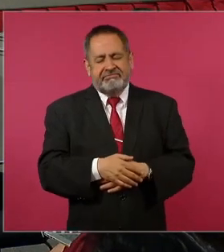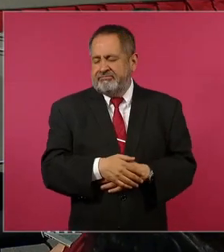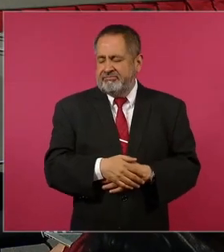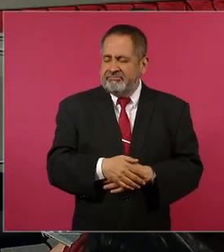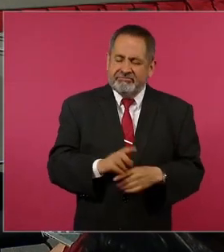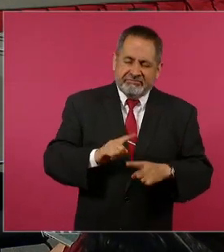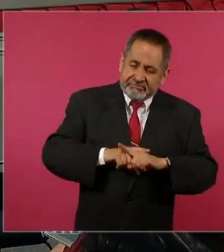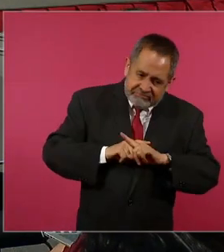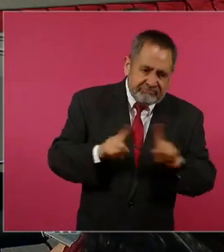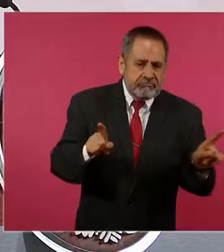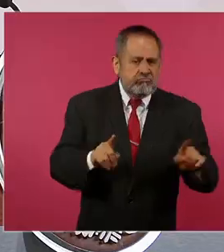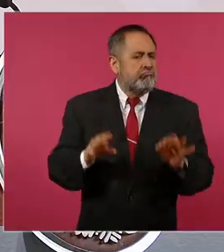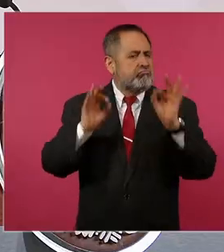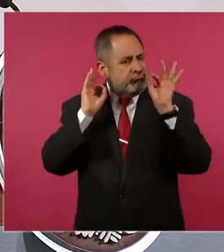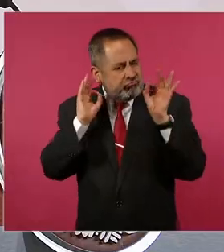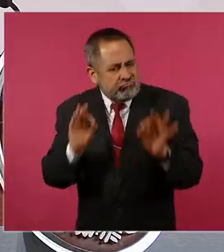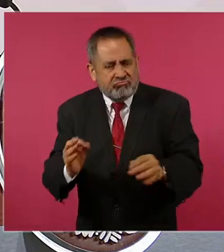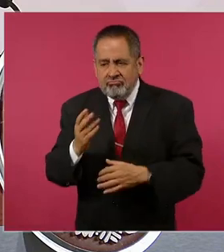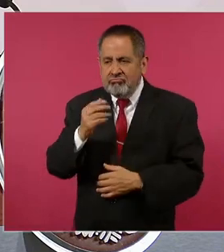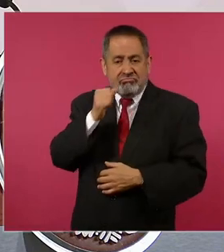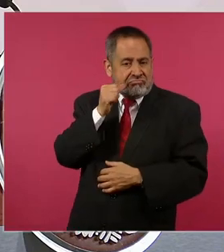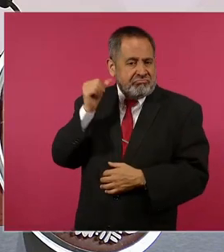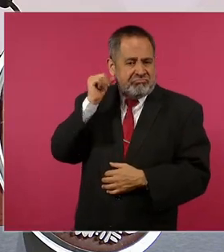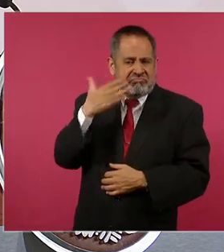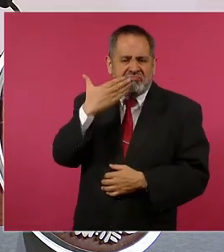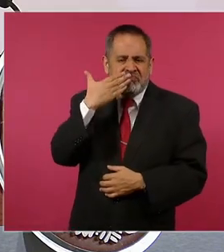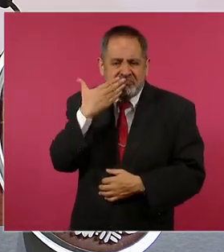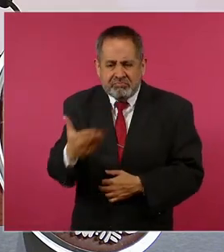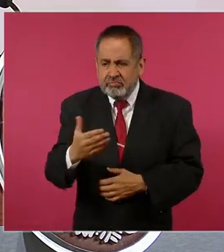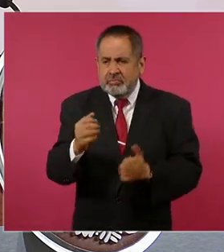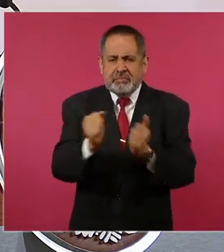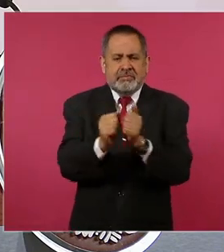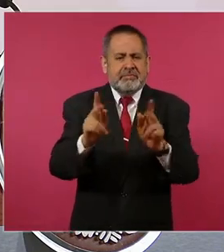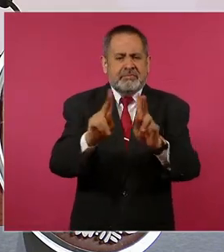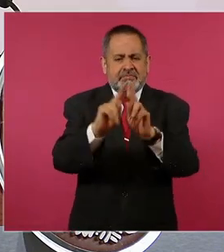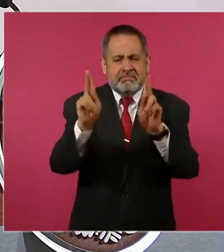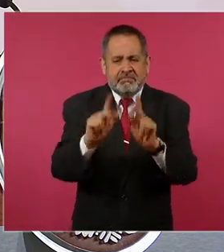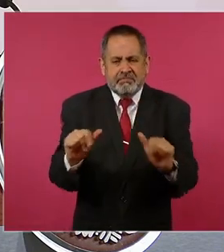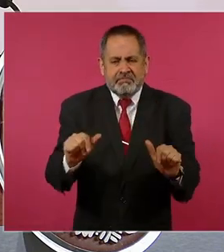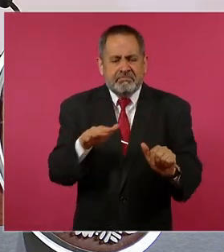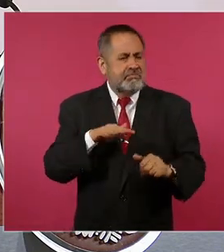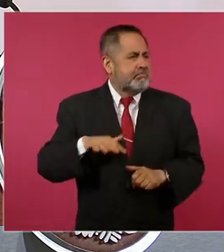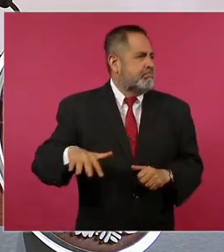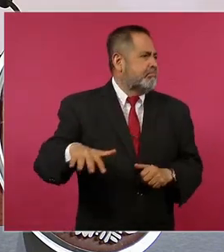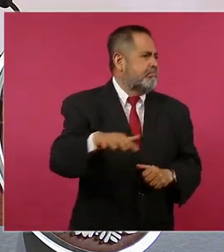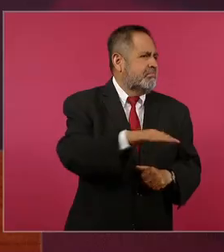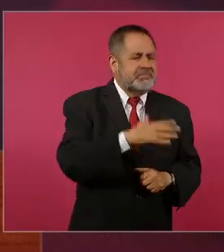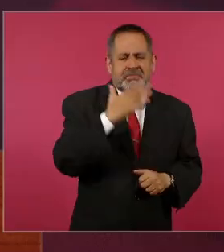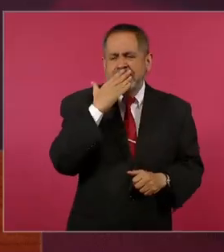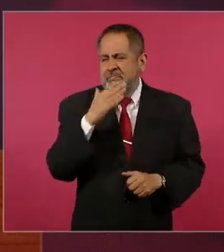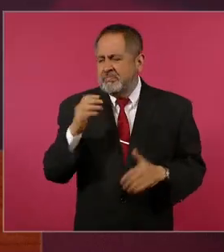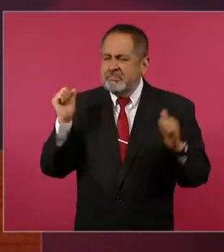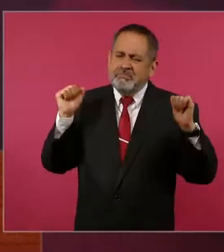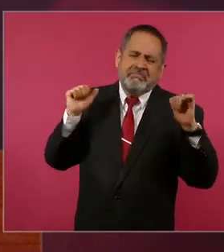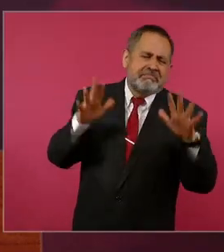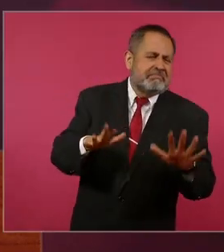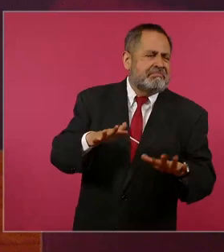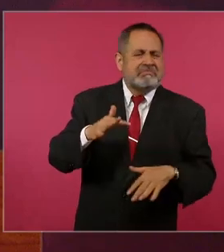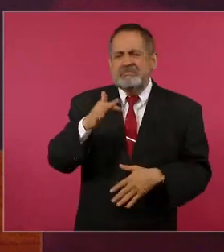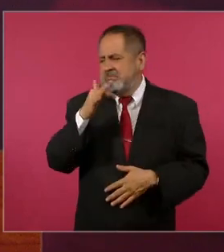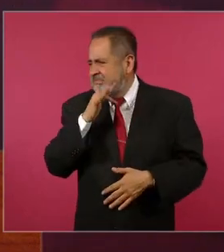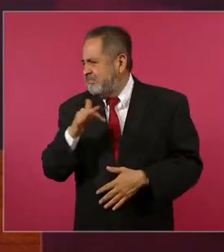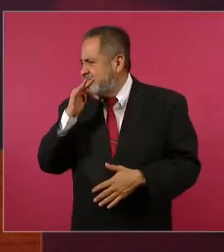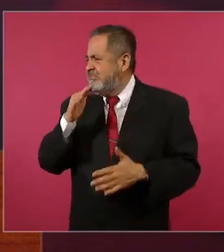jornada electoral se desarrolló de manera pacífica. Fue una fiesta cívica,